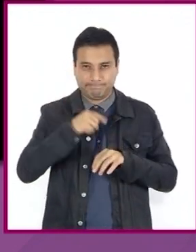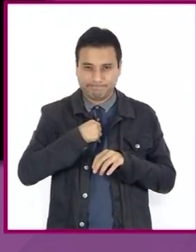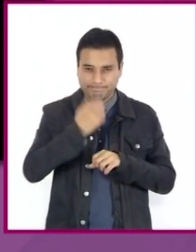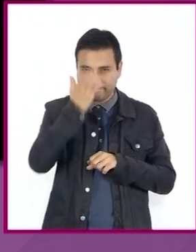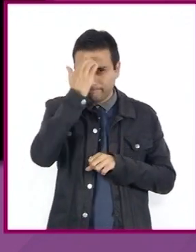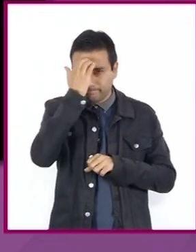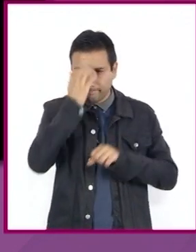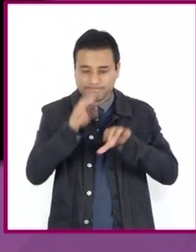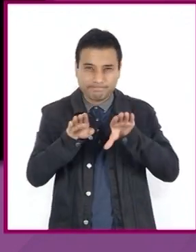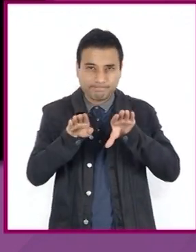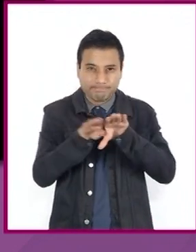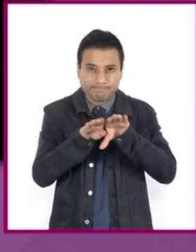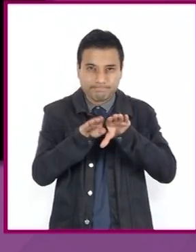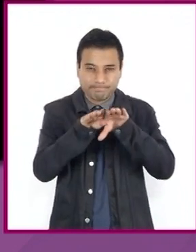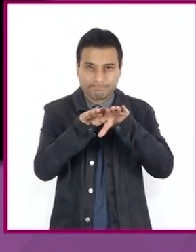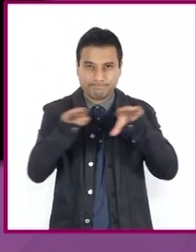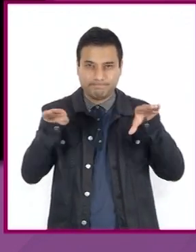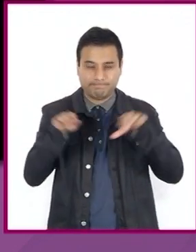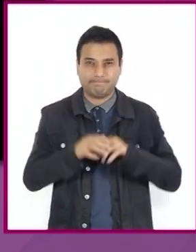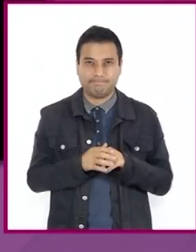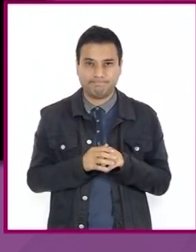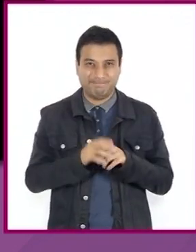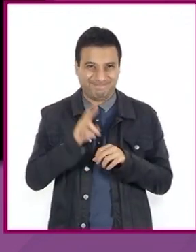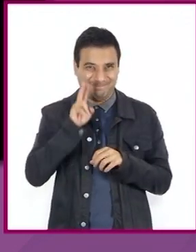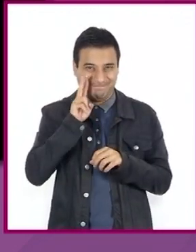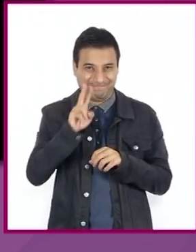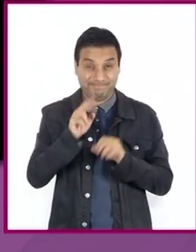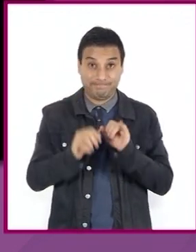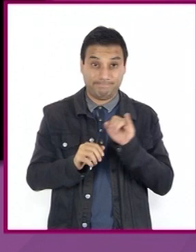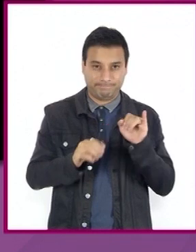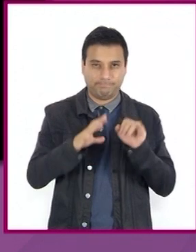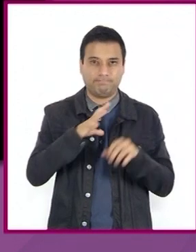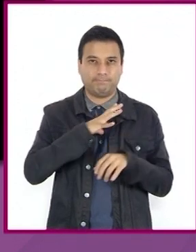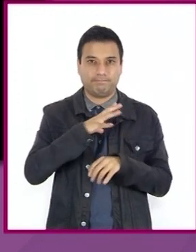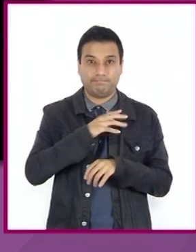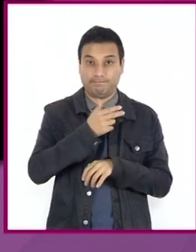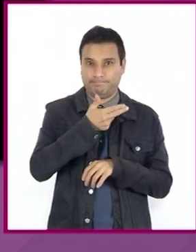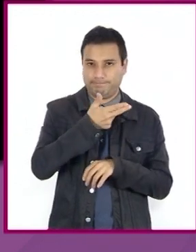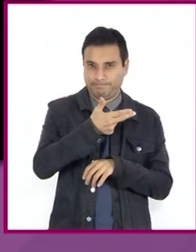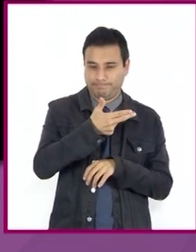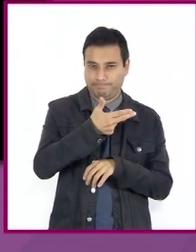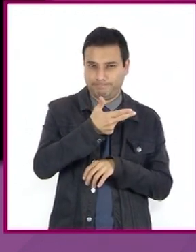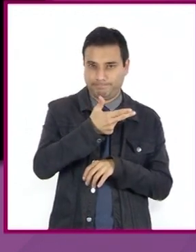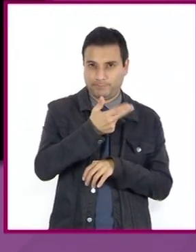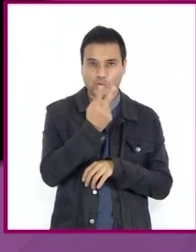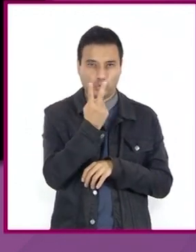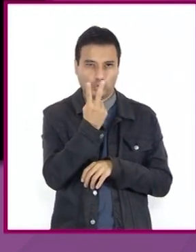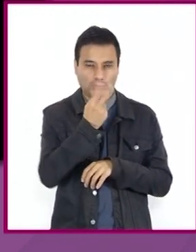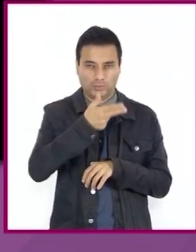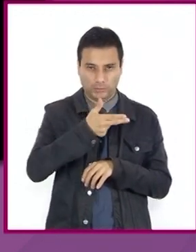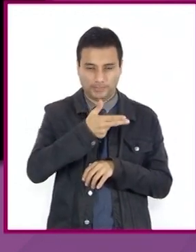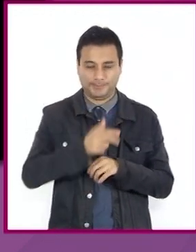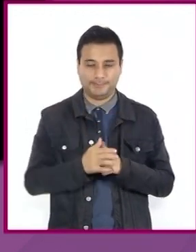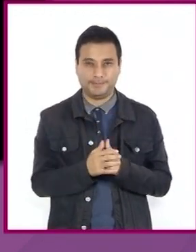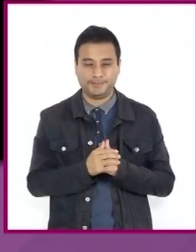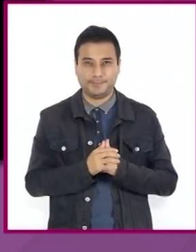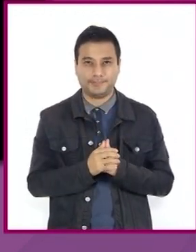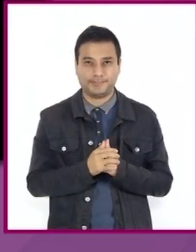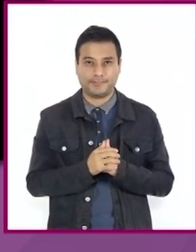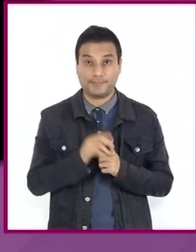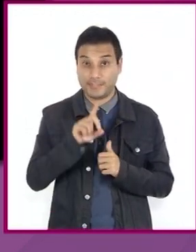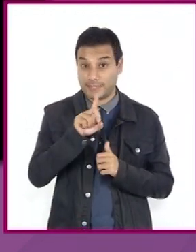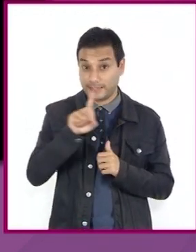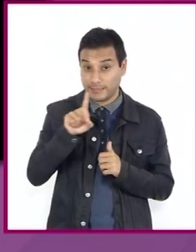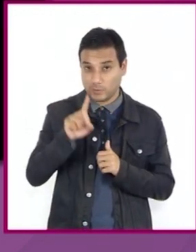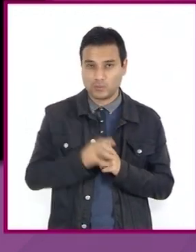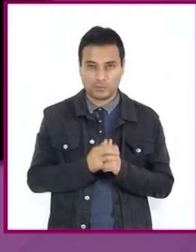si queda balanceado o no. Entonces vean, del lado izquierdo tenemos el hidrógeno, tenemos 2 hidrógenos y del lado